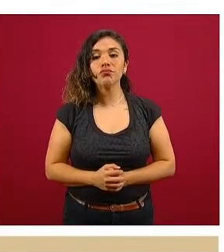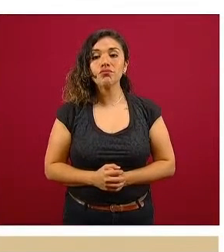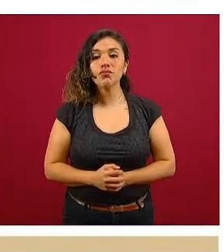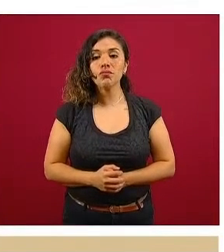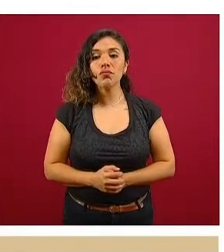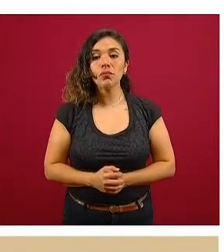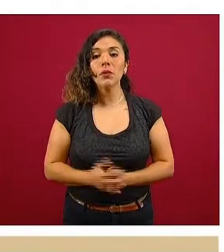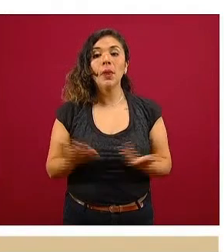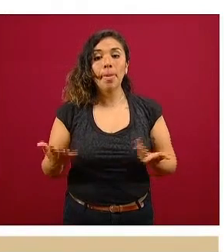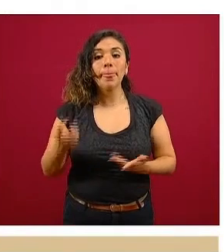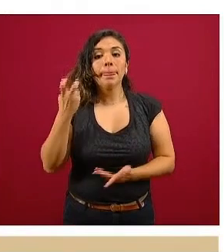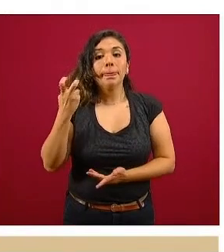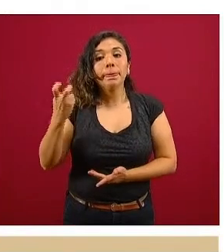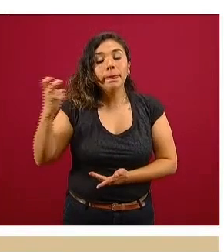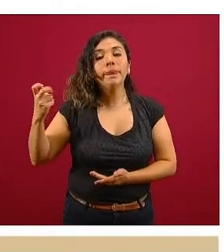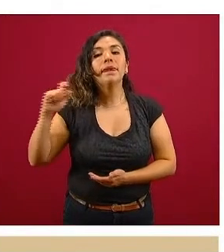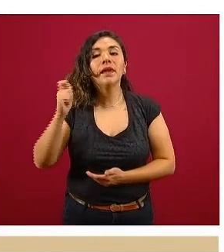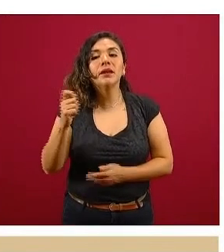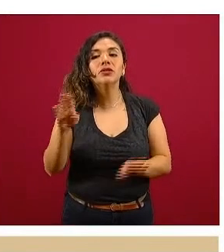Entonces, más allá